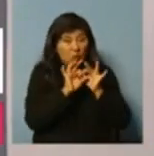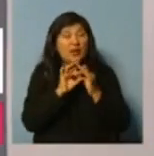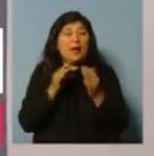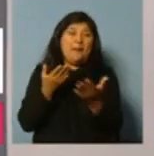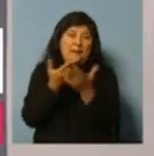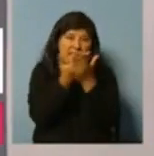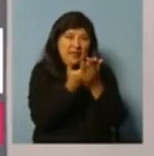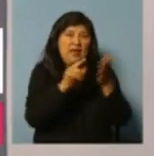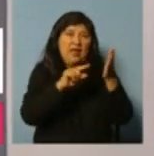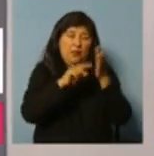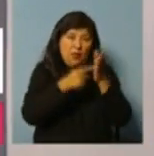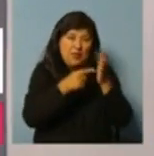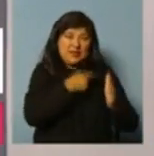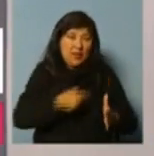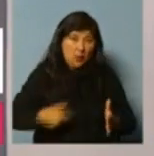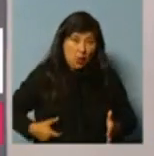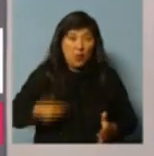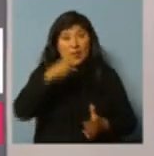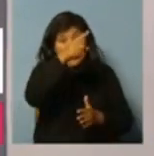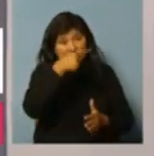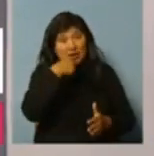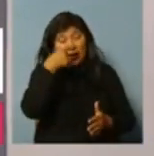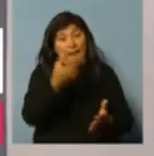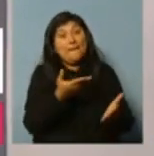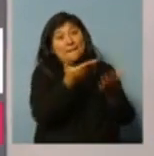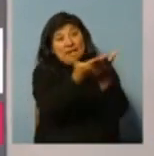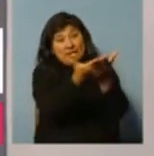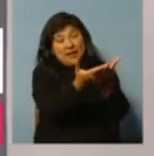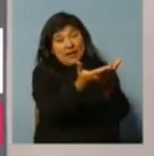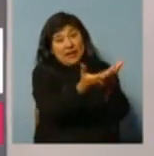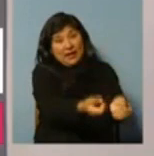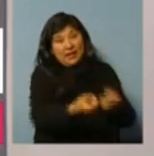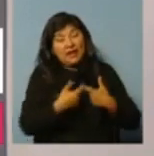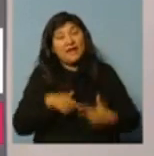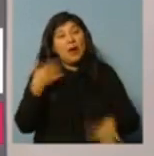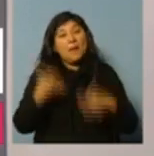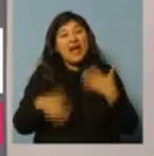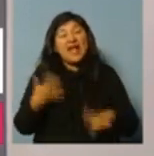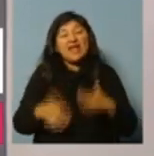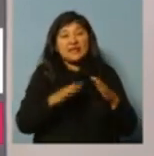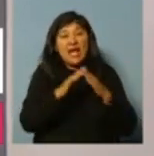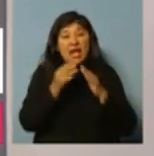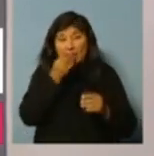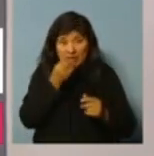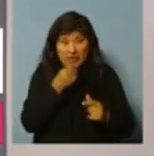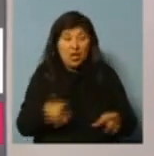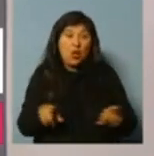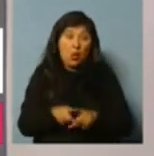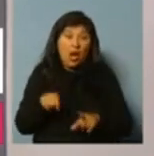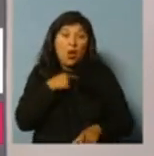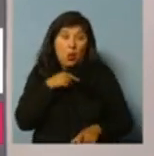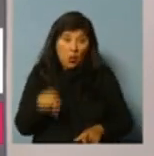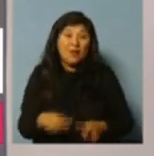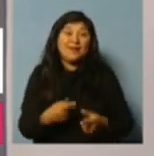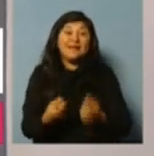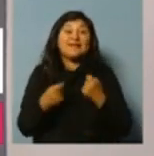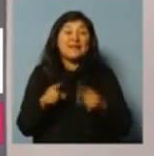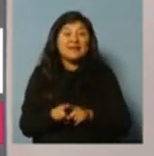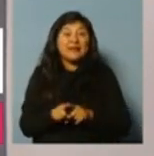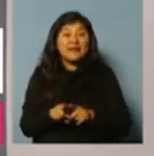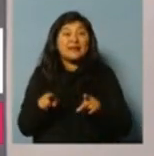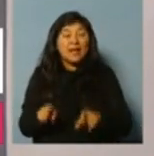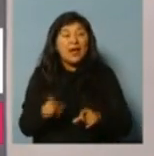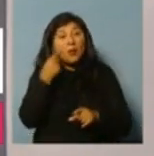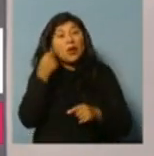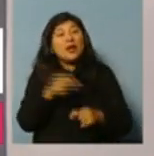provincia pidiendo el declarar la emergencia alimentaria bueno no es ajeno a eso y las dificultades